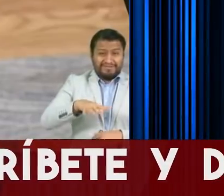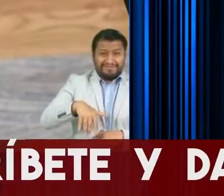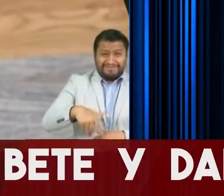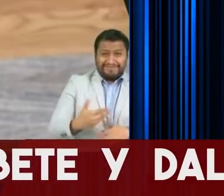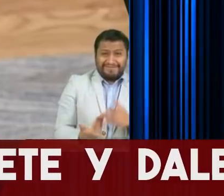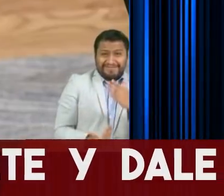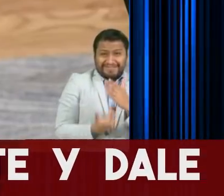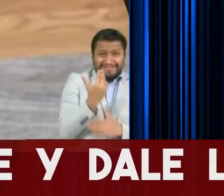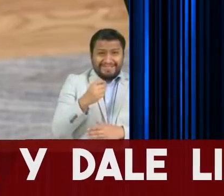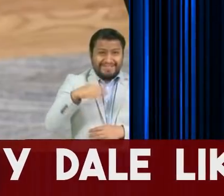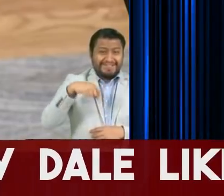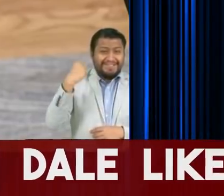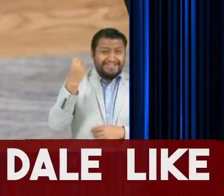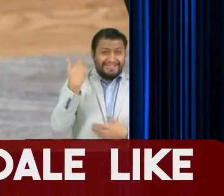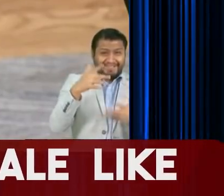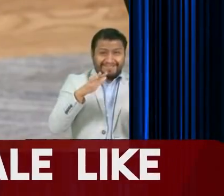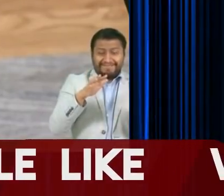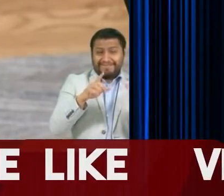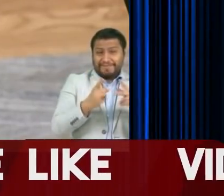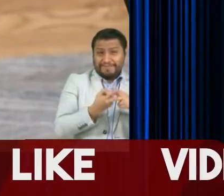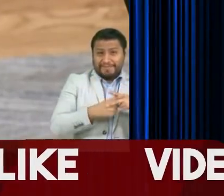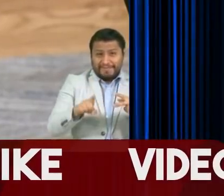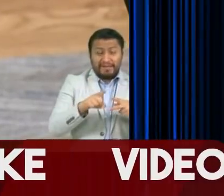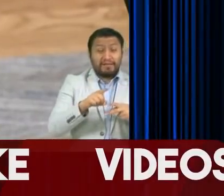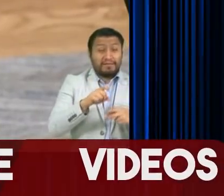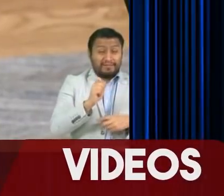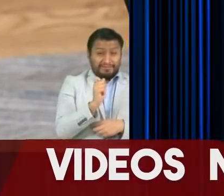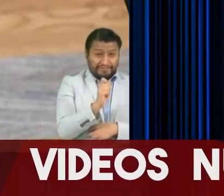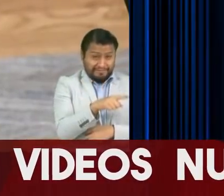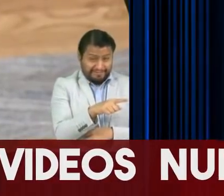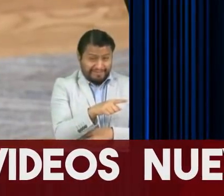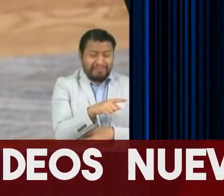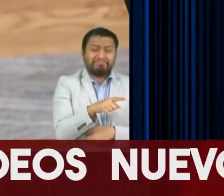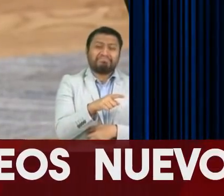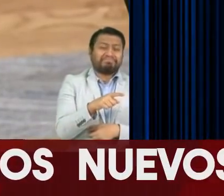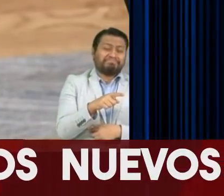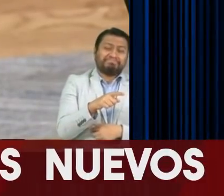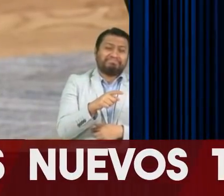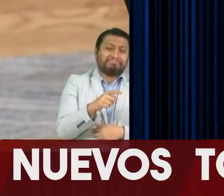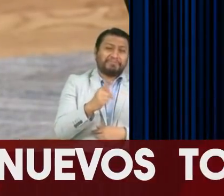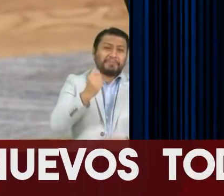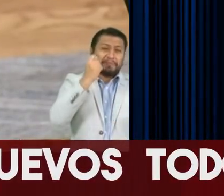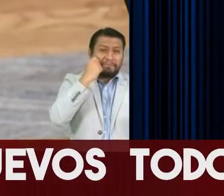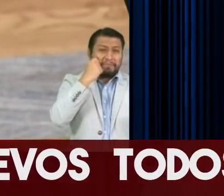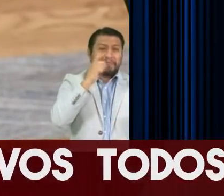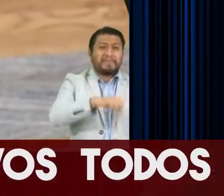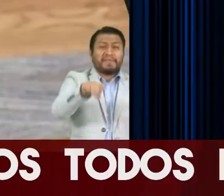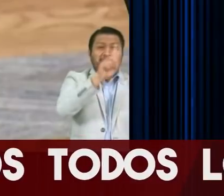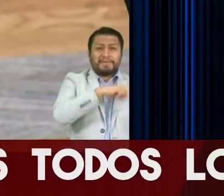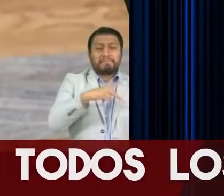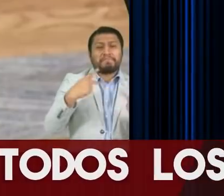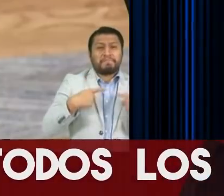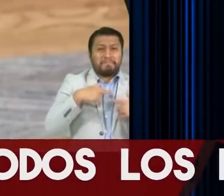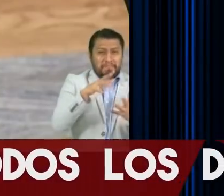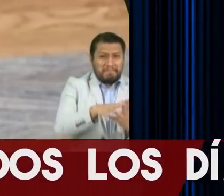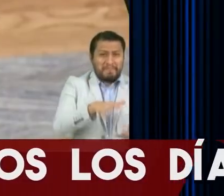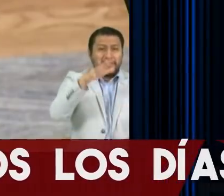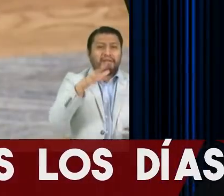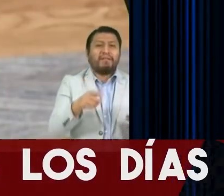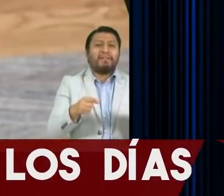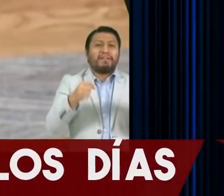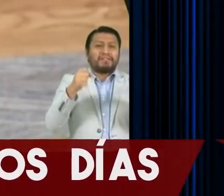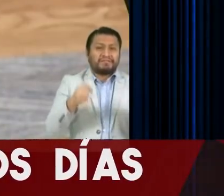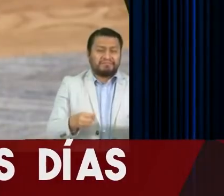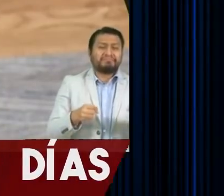en la sesión solemne, aún con todo eso, el pueblo mayoritario seguramente le dará